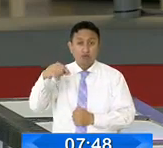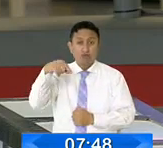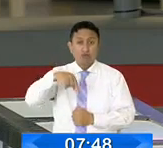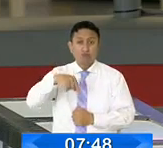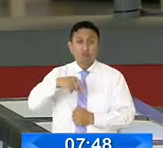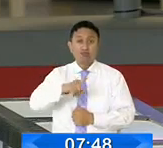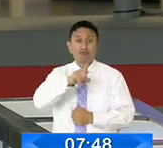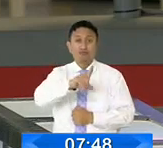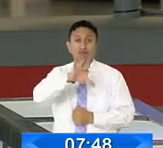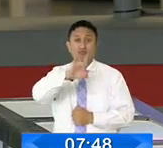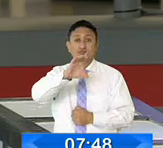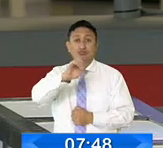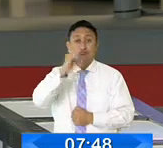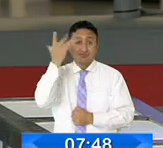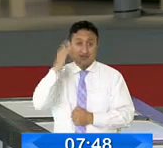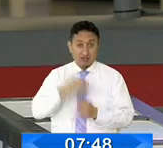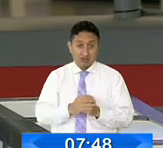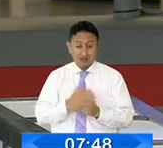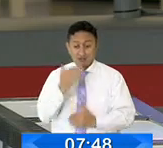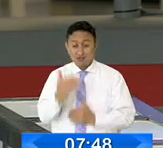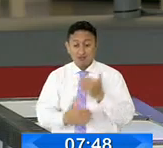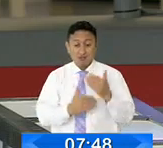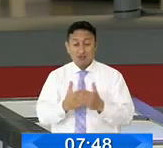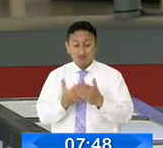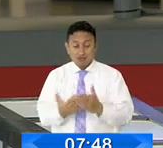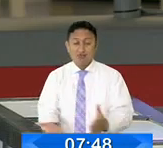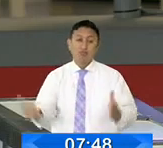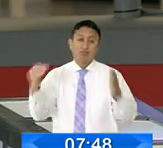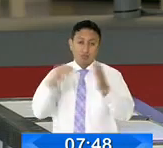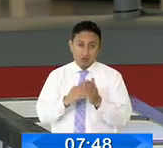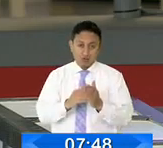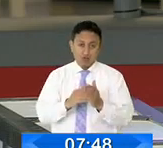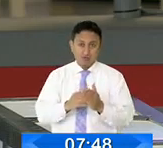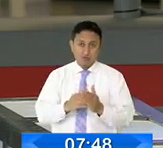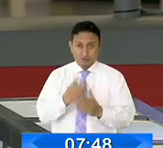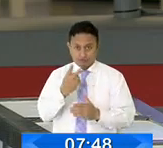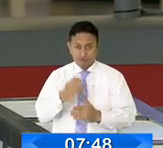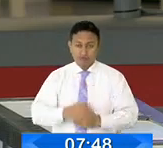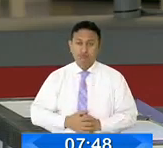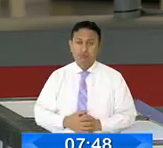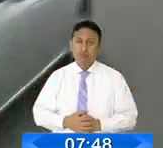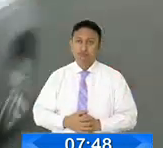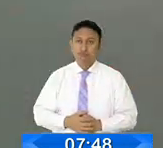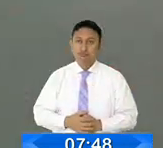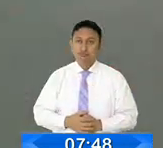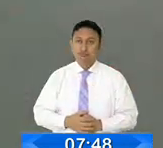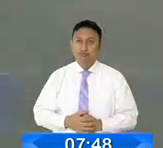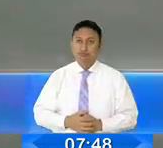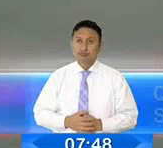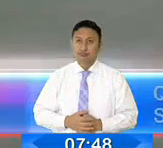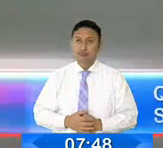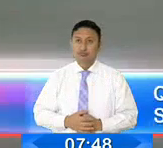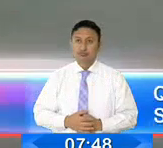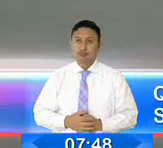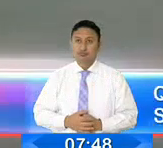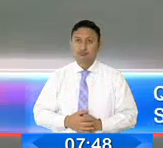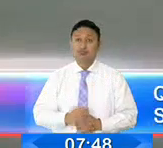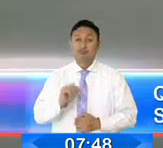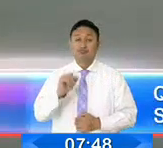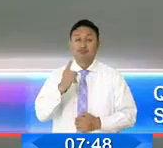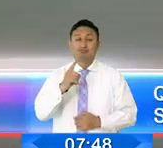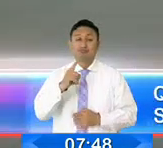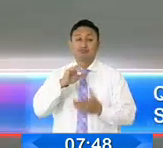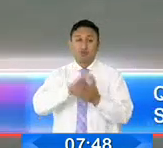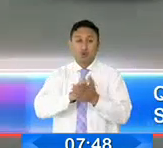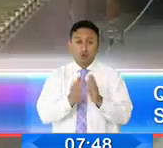de 180 días. Luego de estos días, hay que volver a renovarlo. Veamos. Desde este 1 de noviembre, la